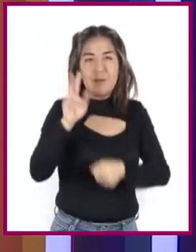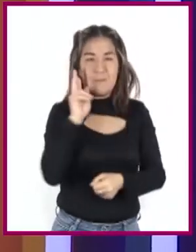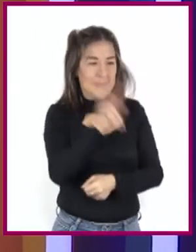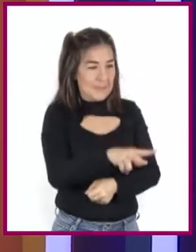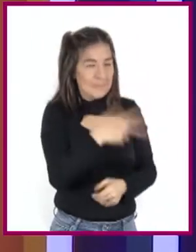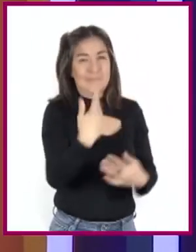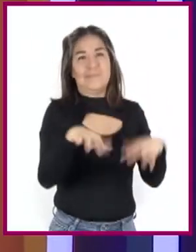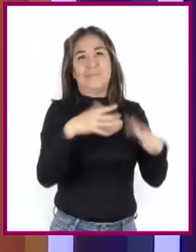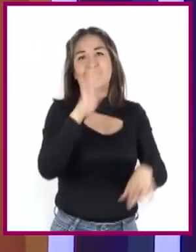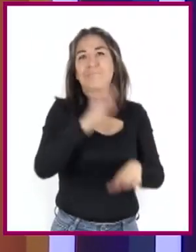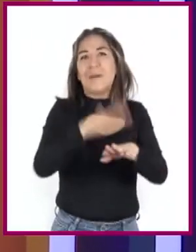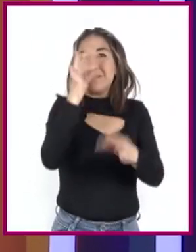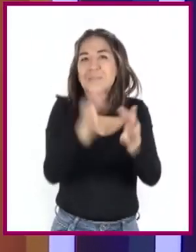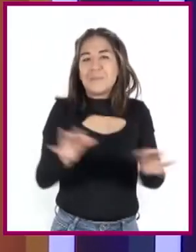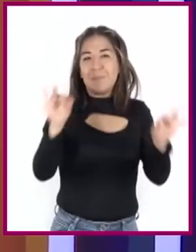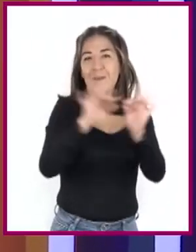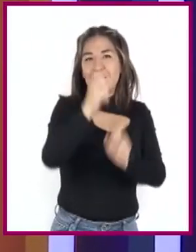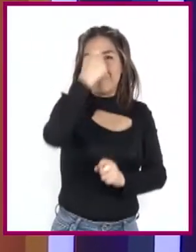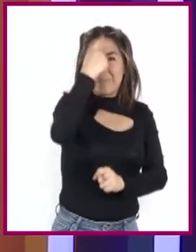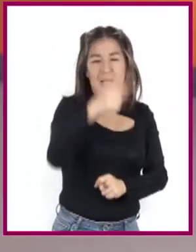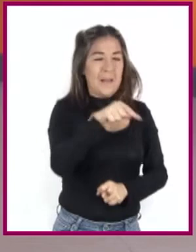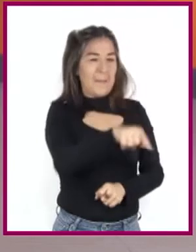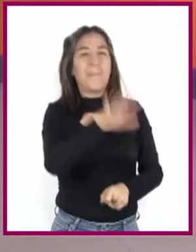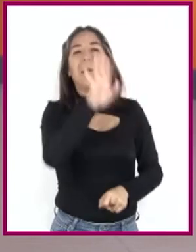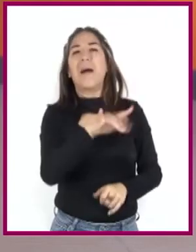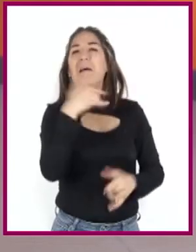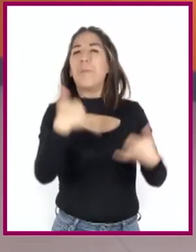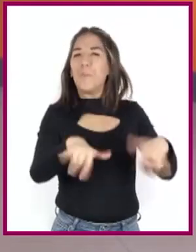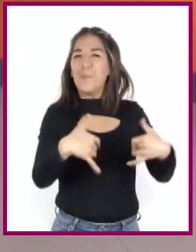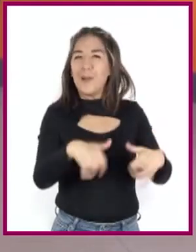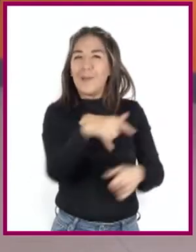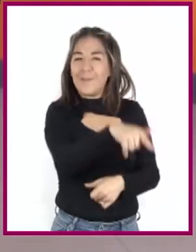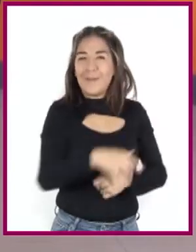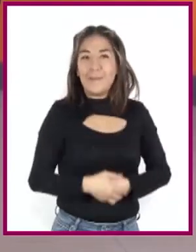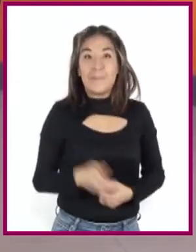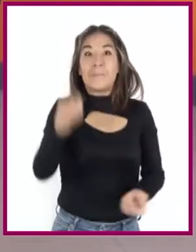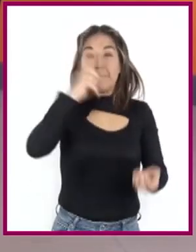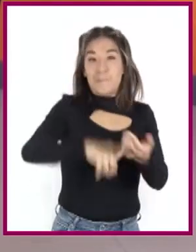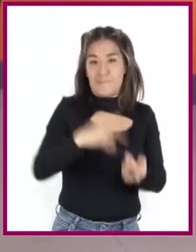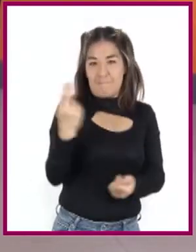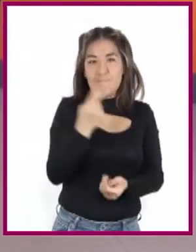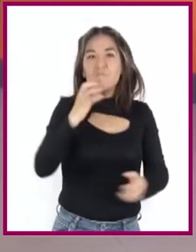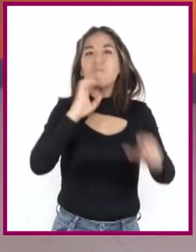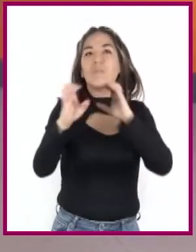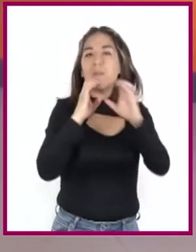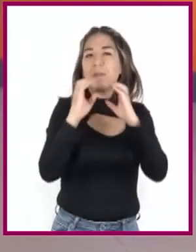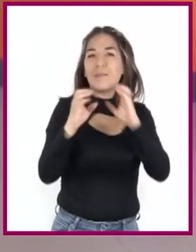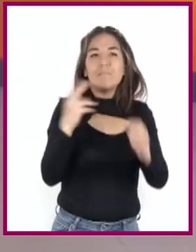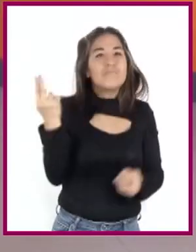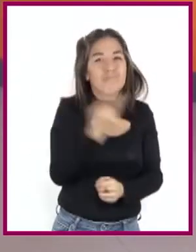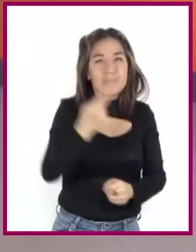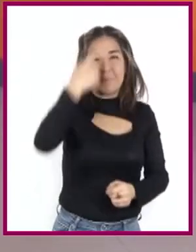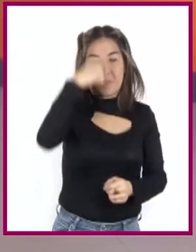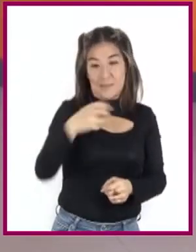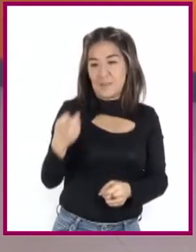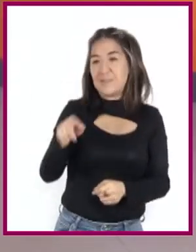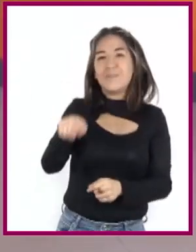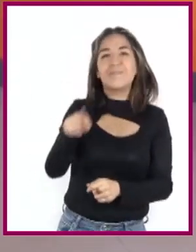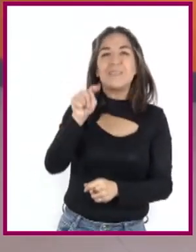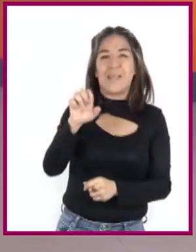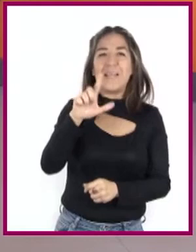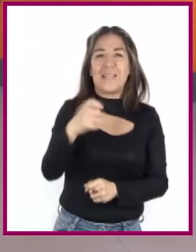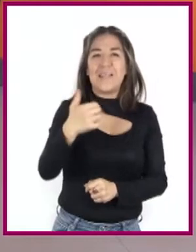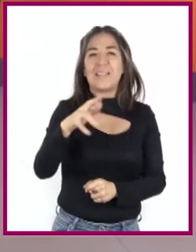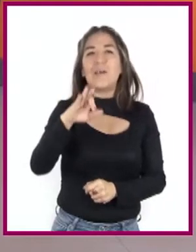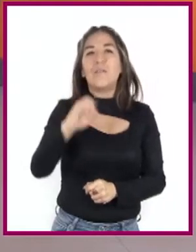del invento, calificado de juguete, pues todas las necesidades de comunicación eran resueltas con el telégrafo, que